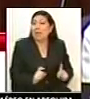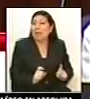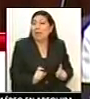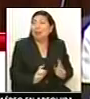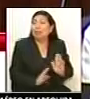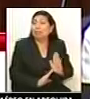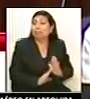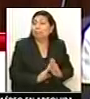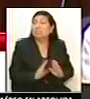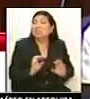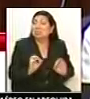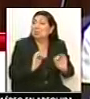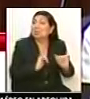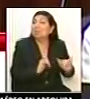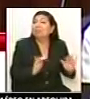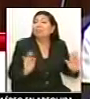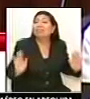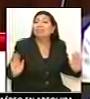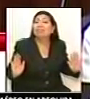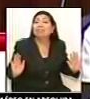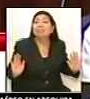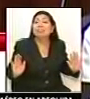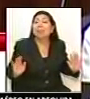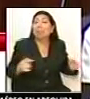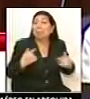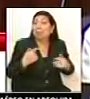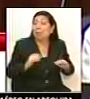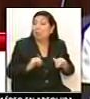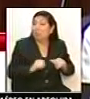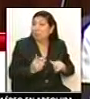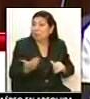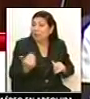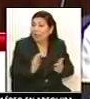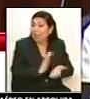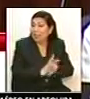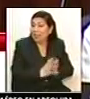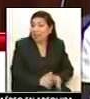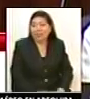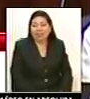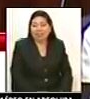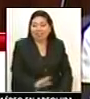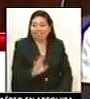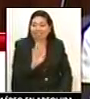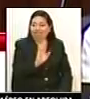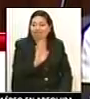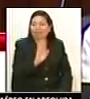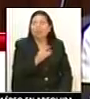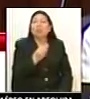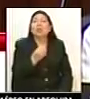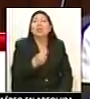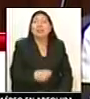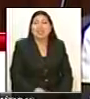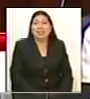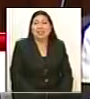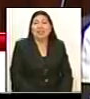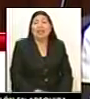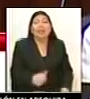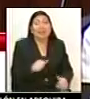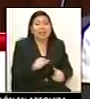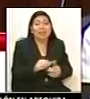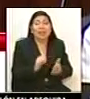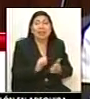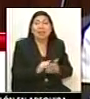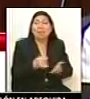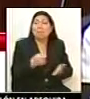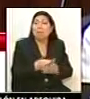en la exploración y te quedas, ¿se te va a perdonar el IGB? No. ¿Por qué? Hay que recordar, presidente, que